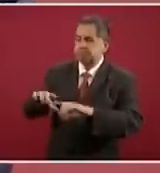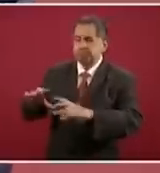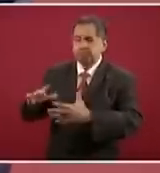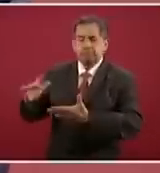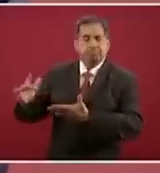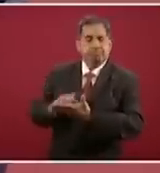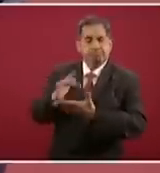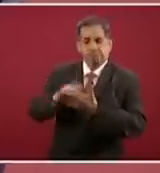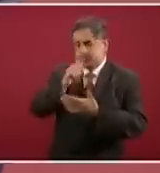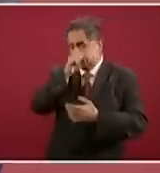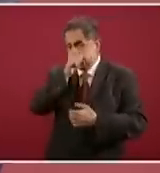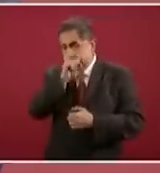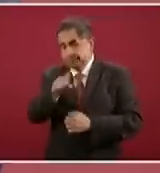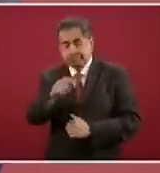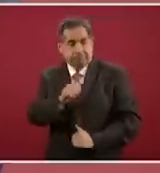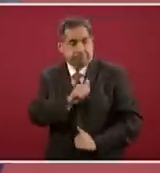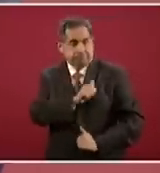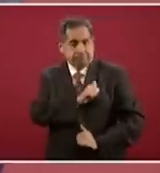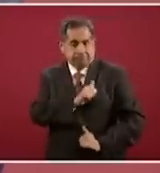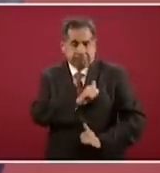de las Fuerzas Armadas,